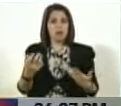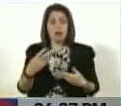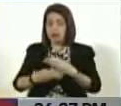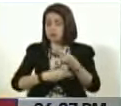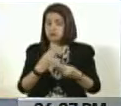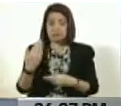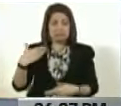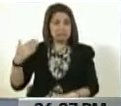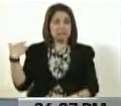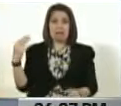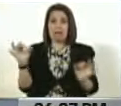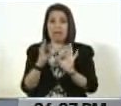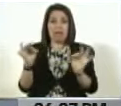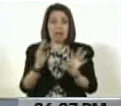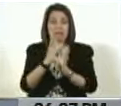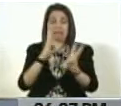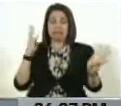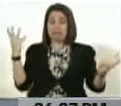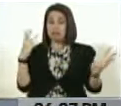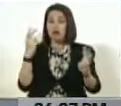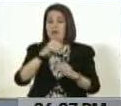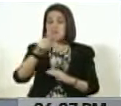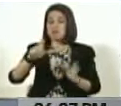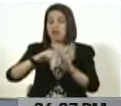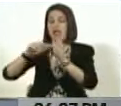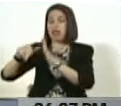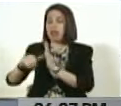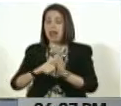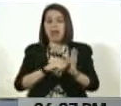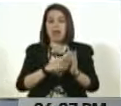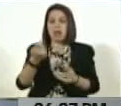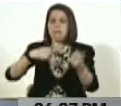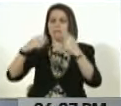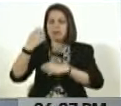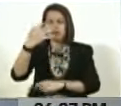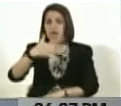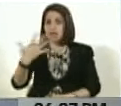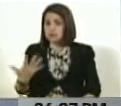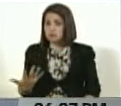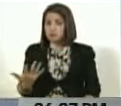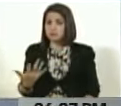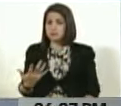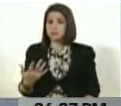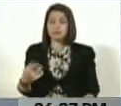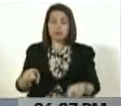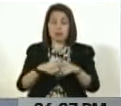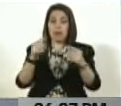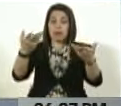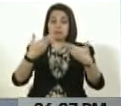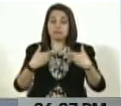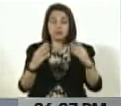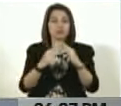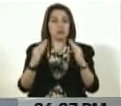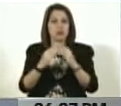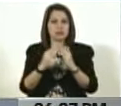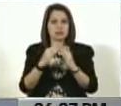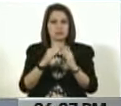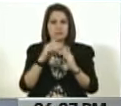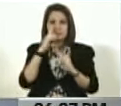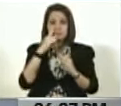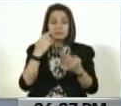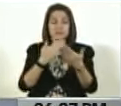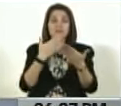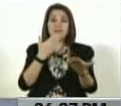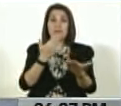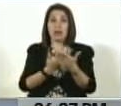antes. Antes llegaba, era el pan al bachaquerismo. Ahorita no, ahorita está llegando al pueblo y en la puerta de su casa. Y pues, como decía el compañero, que no, esta gestión es gracias a